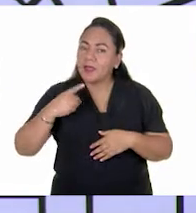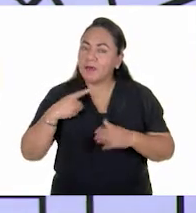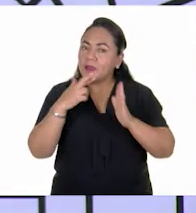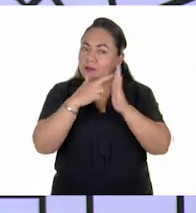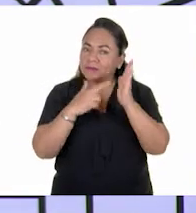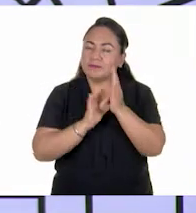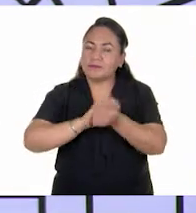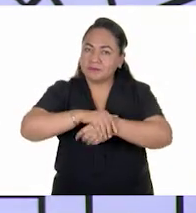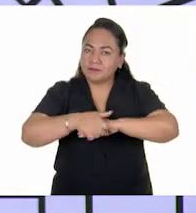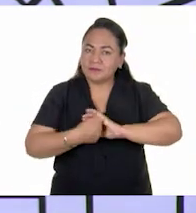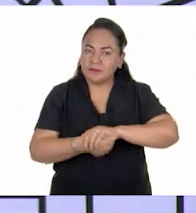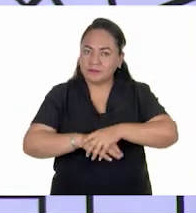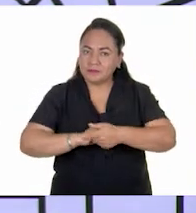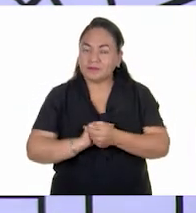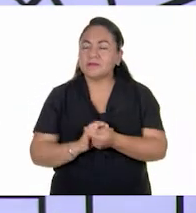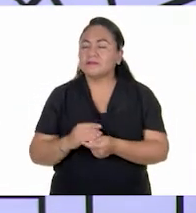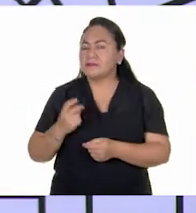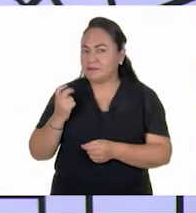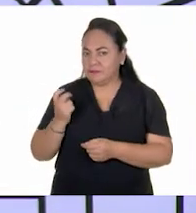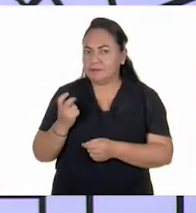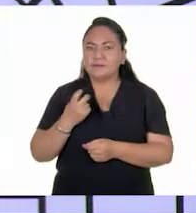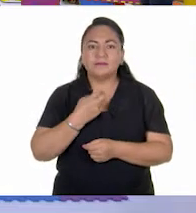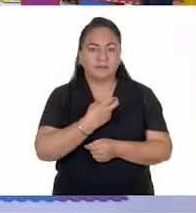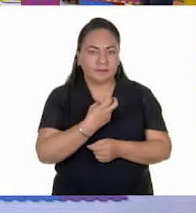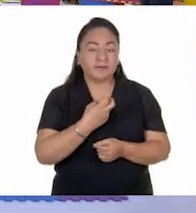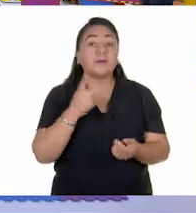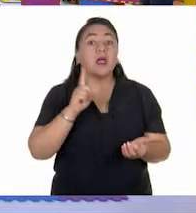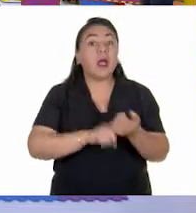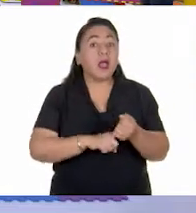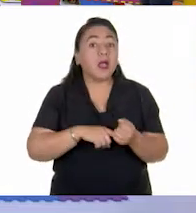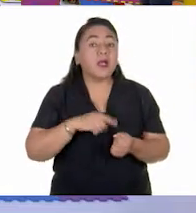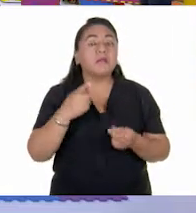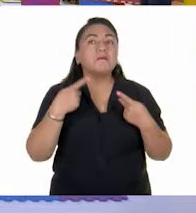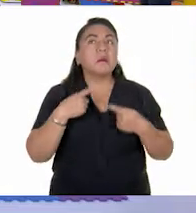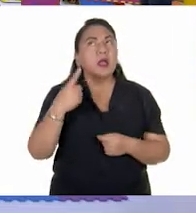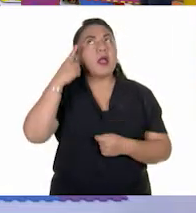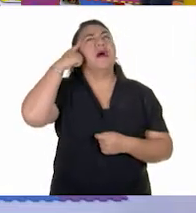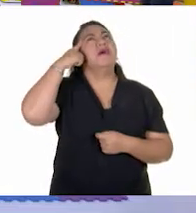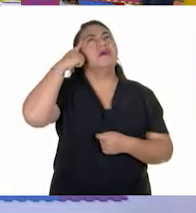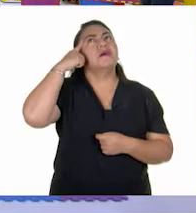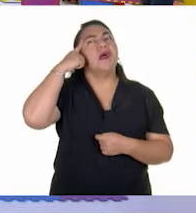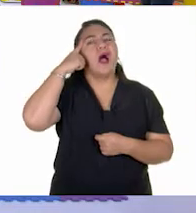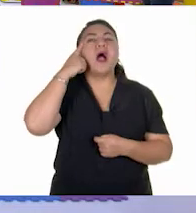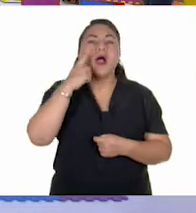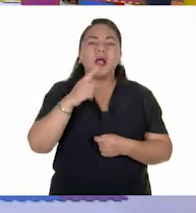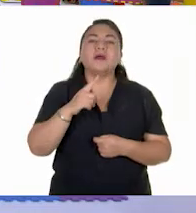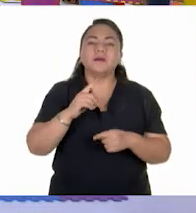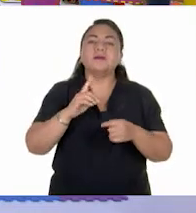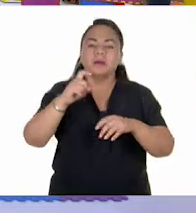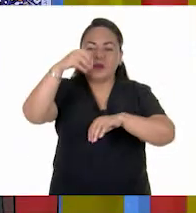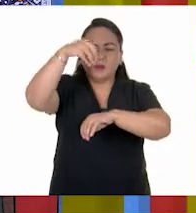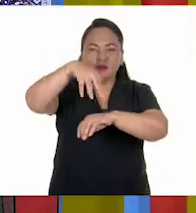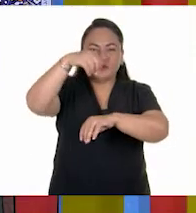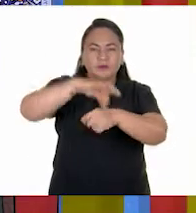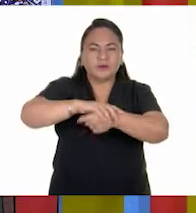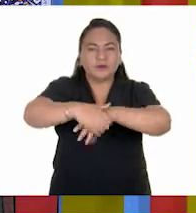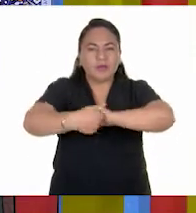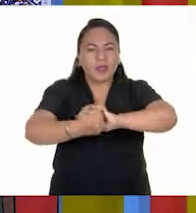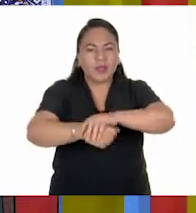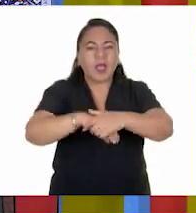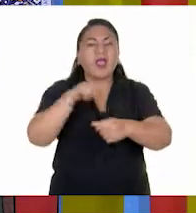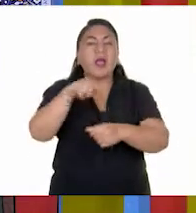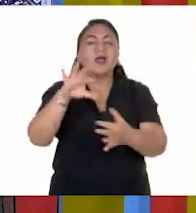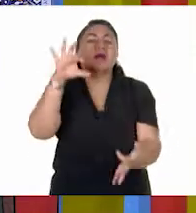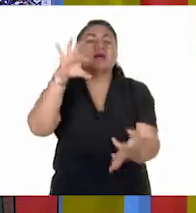manos. Exactamente. Por eso a una persona se le ocurrió que poner una llave con unas manos que se están lavando